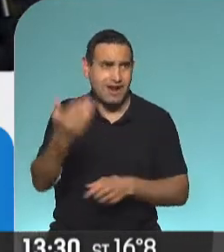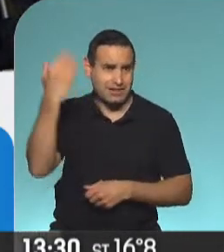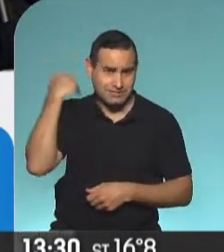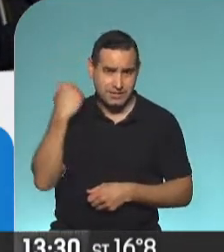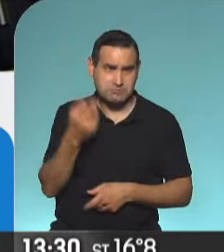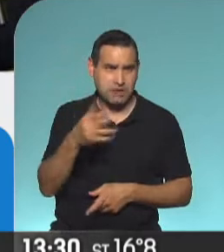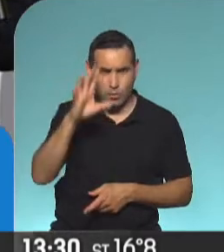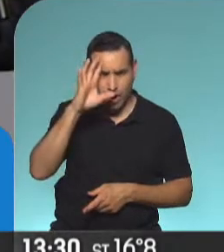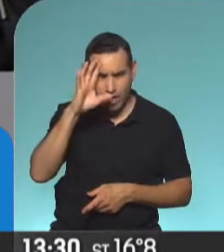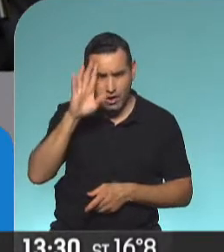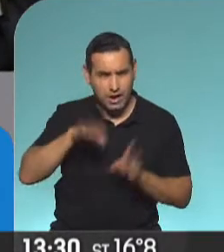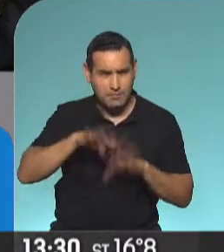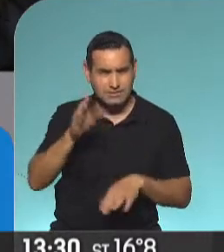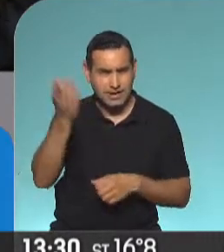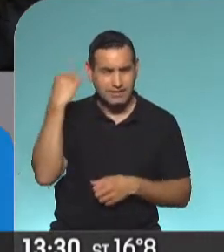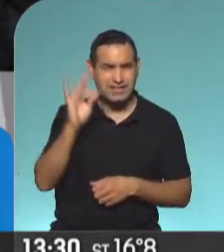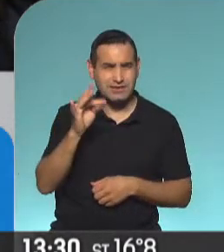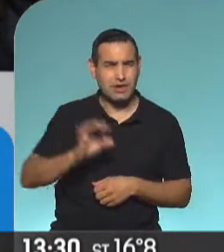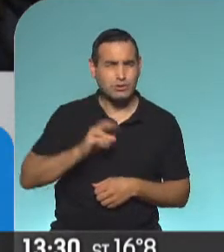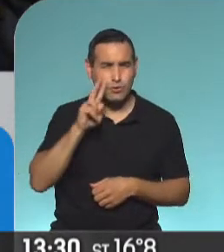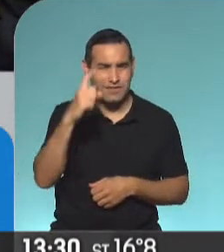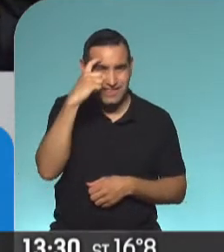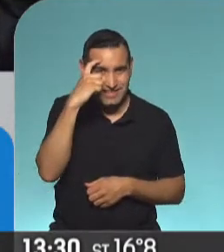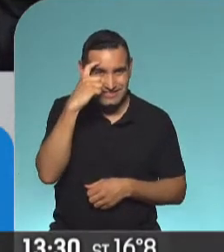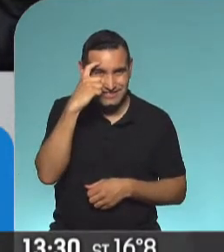más importante también en diciembre del 2010,